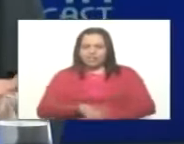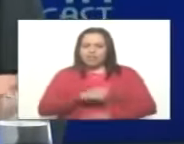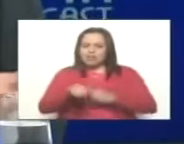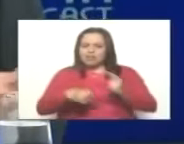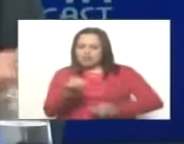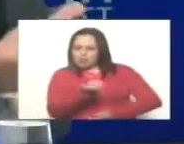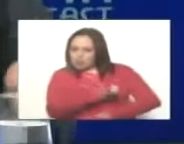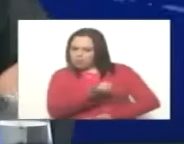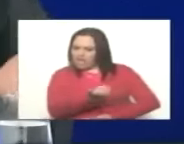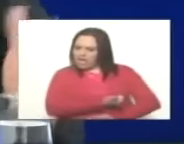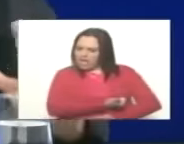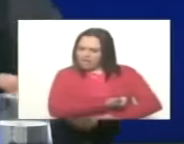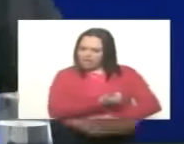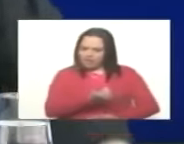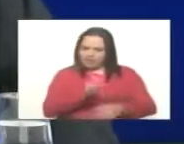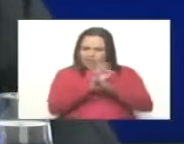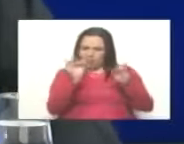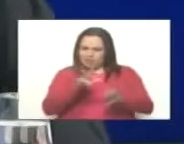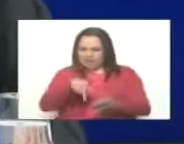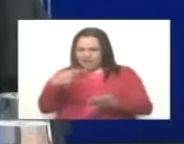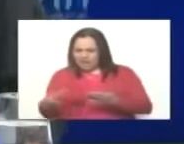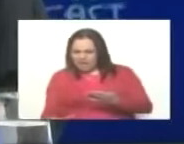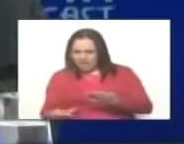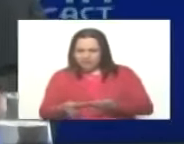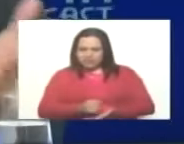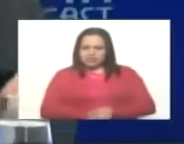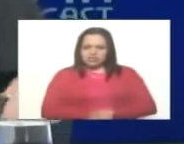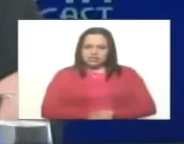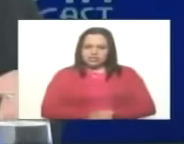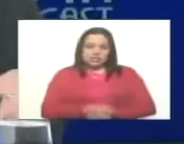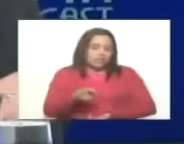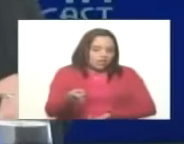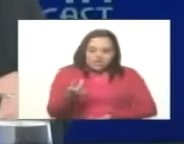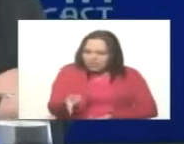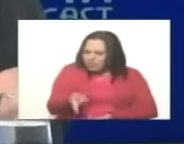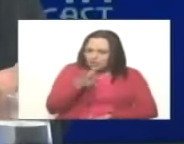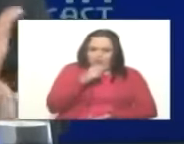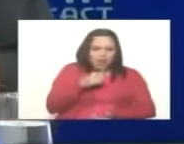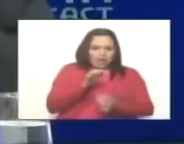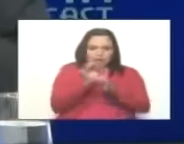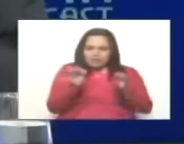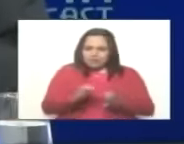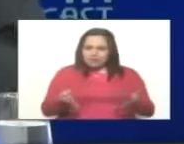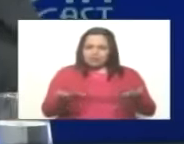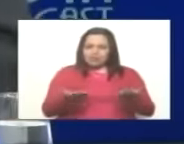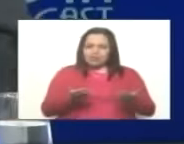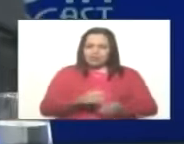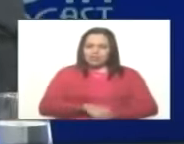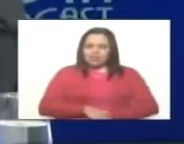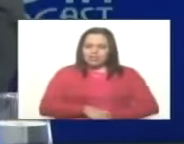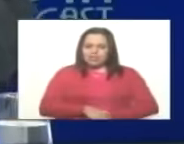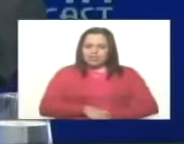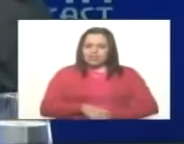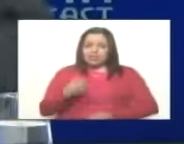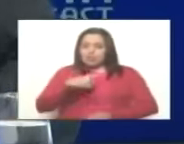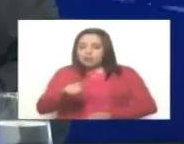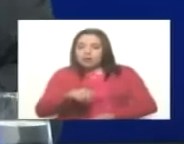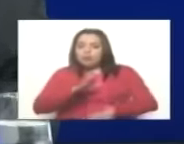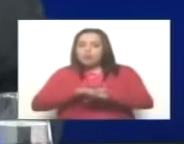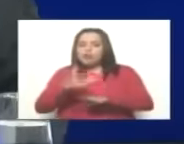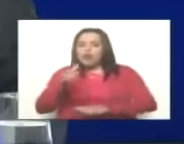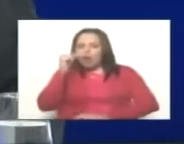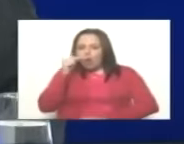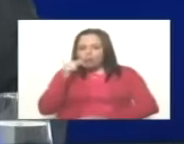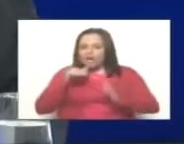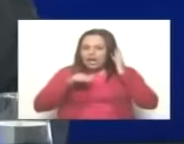puñaladas. Mm. O sea, la forma, o sea, la manera como estaba. Le digo, eso no tiene nada que ver. Yo le digo, yo le pregunto, ¿por qué Cancerbero